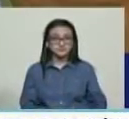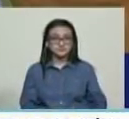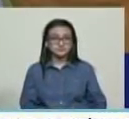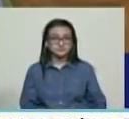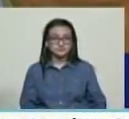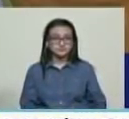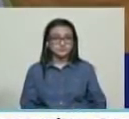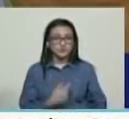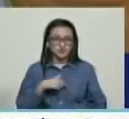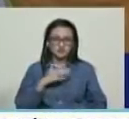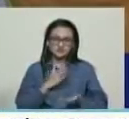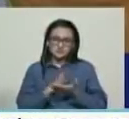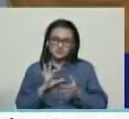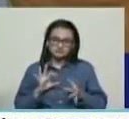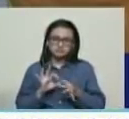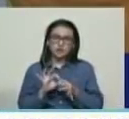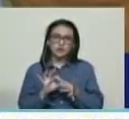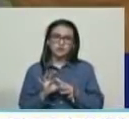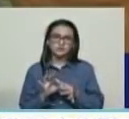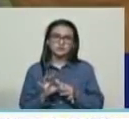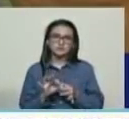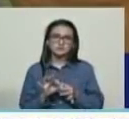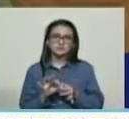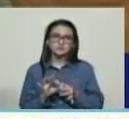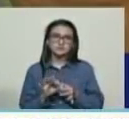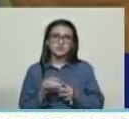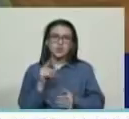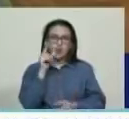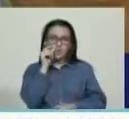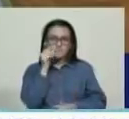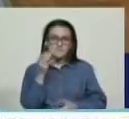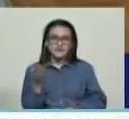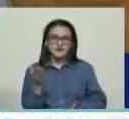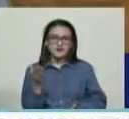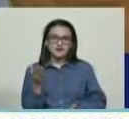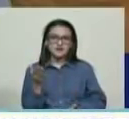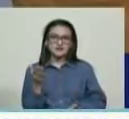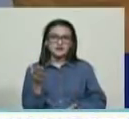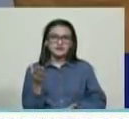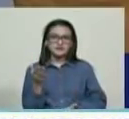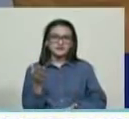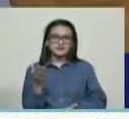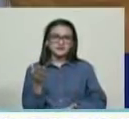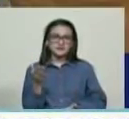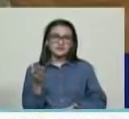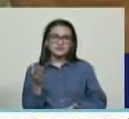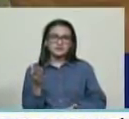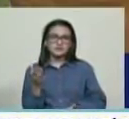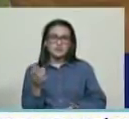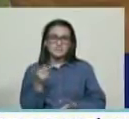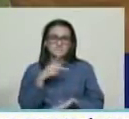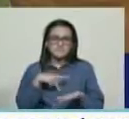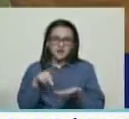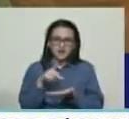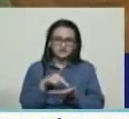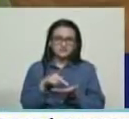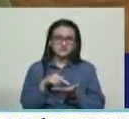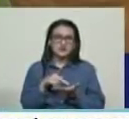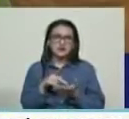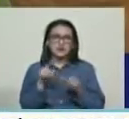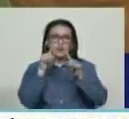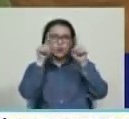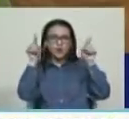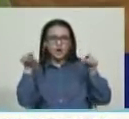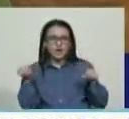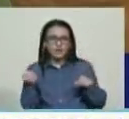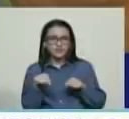nosotros siempre tenemos que vincularlo con un hombre que lo sacó de las paredes, de los cuadros, de las plazas, y lo